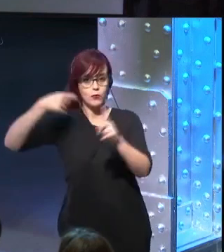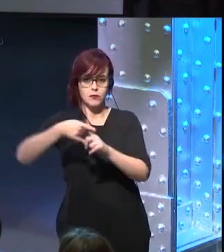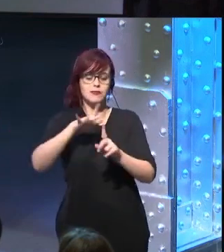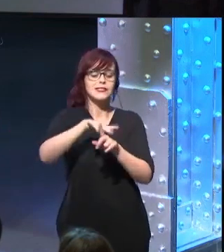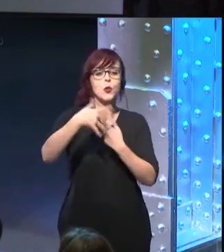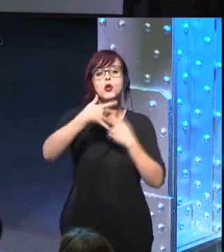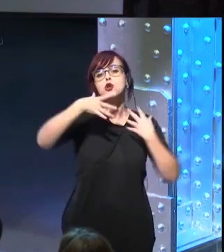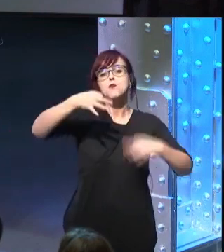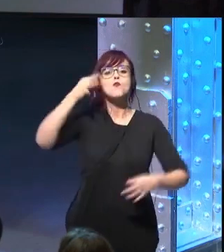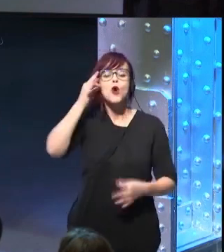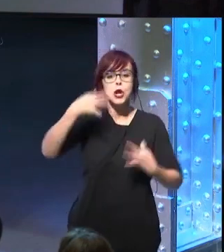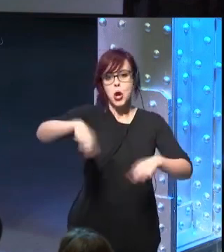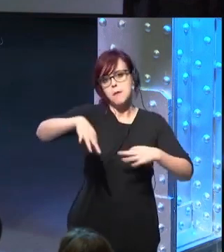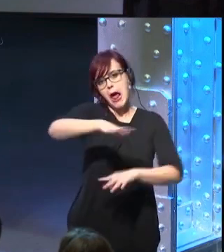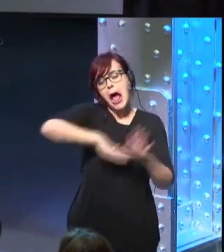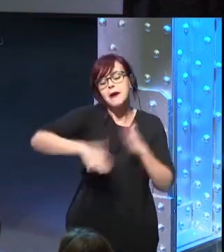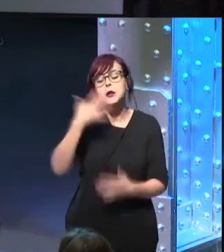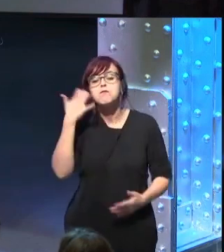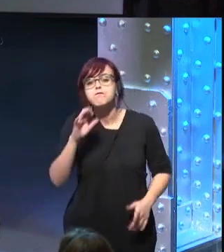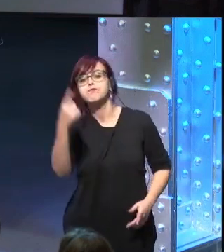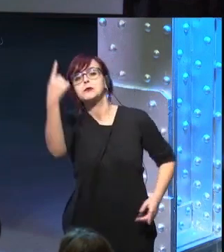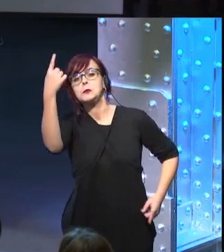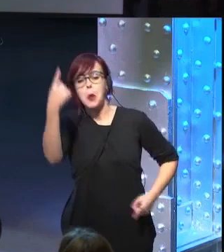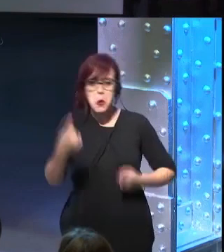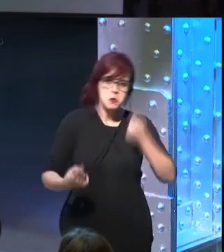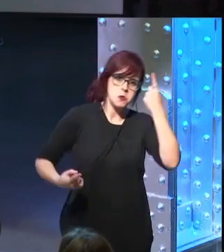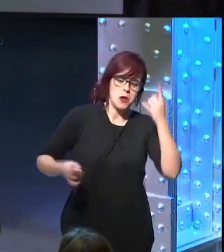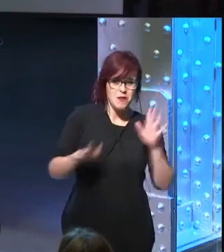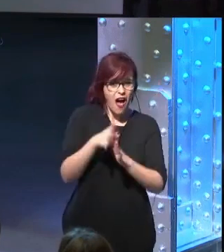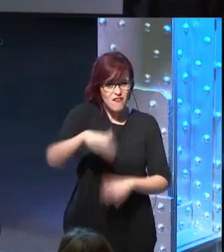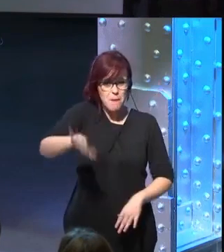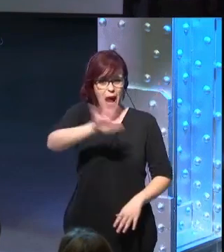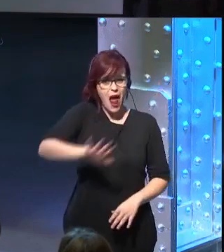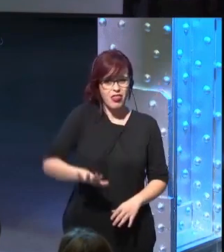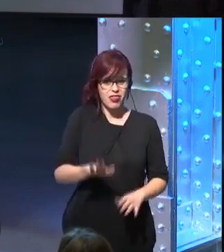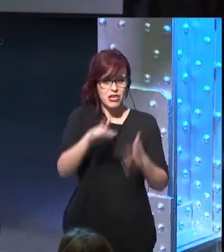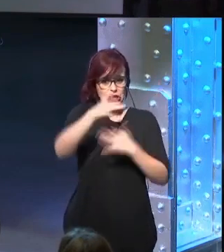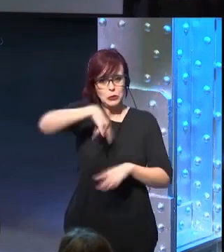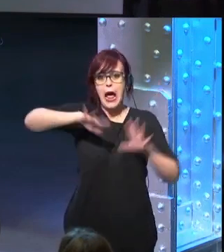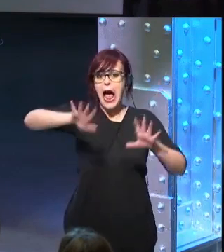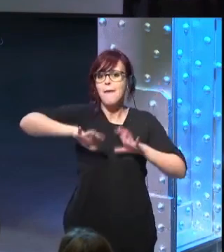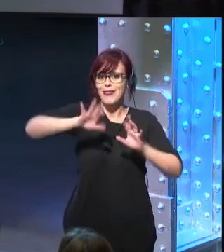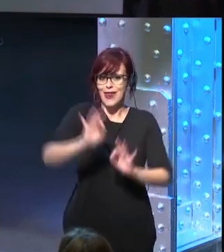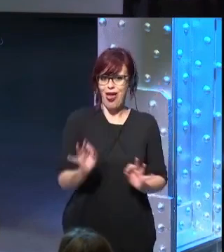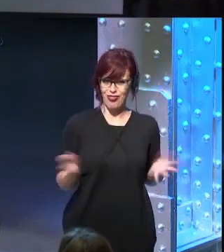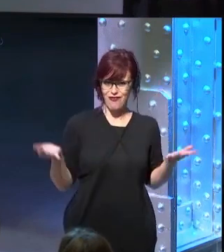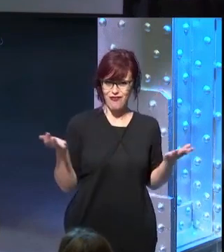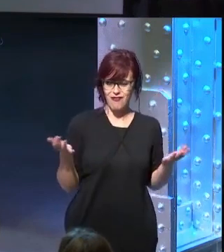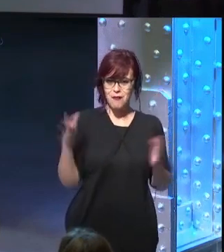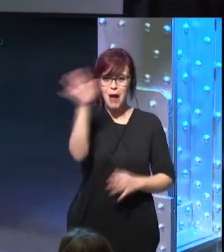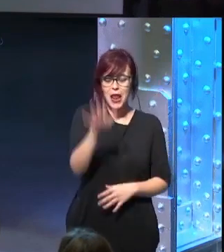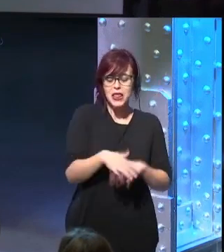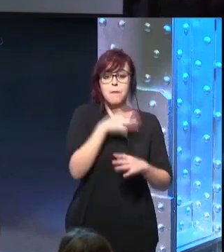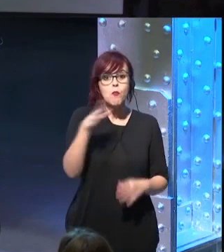de normalización. Con una o dos quizá excepciones, no hemos aprendido a ver cómo